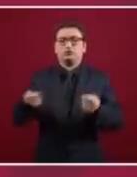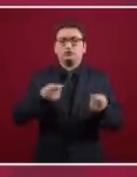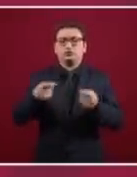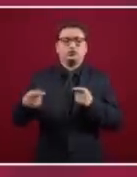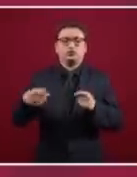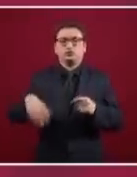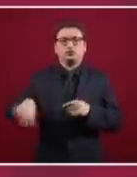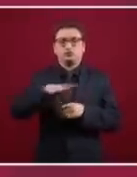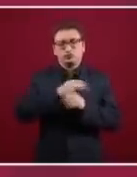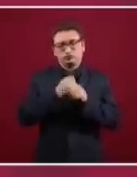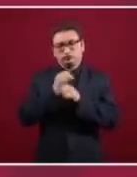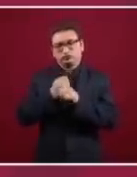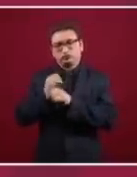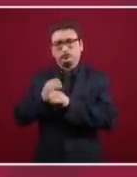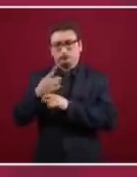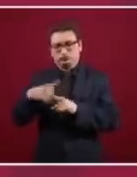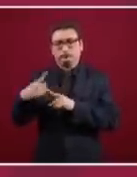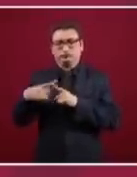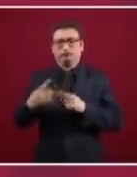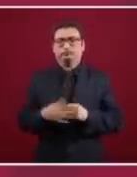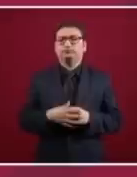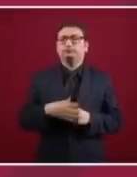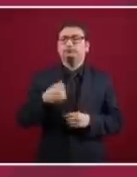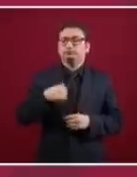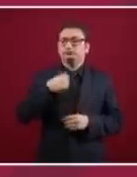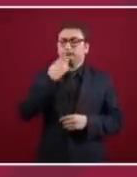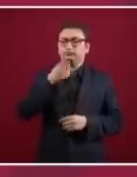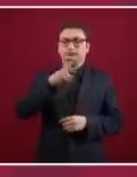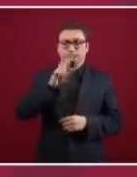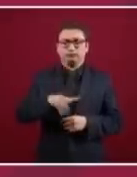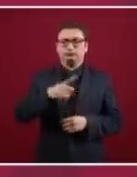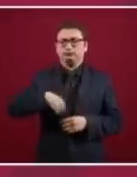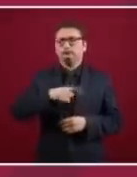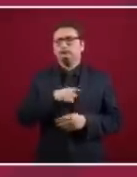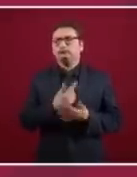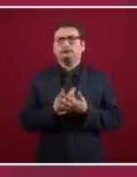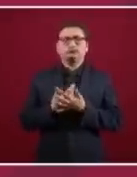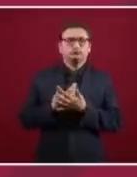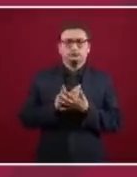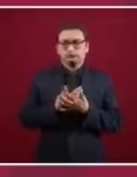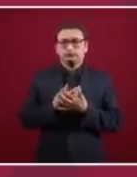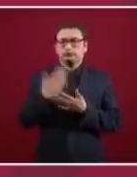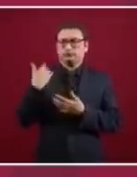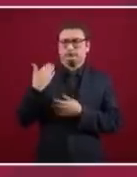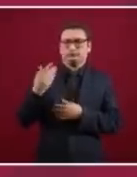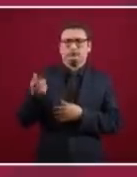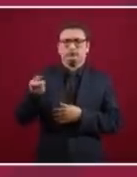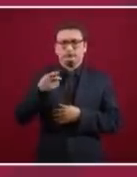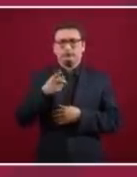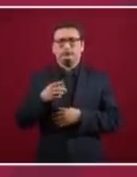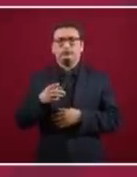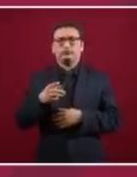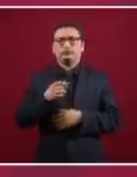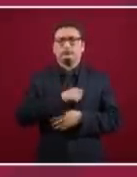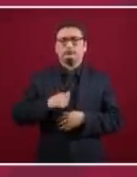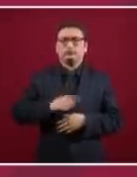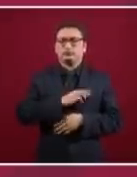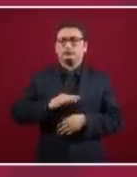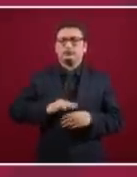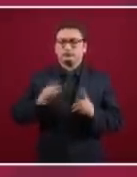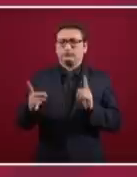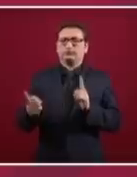inteligencia les quiero decir que estamos pendientes la acabo de vez del sábado